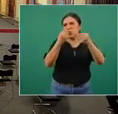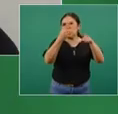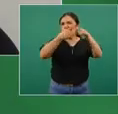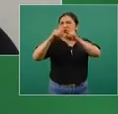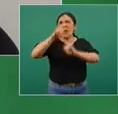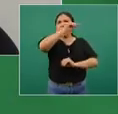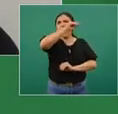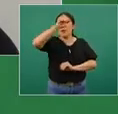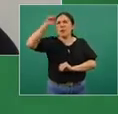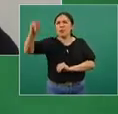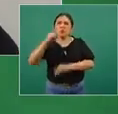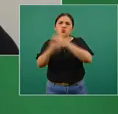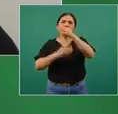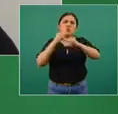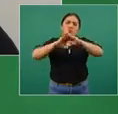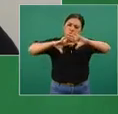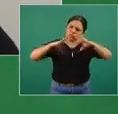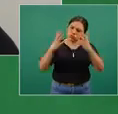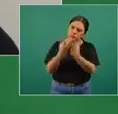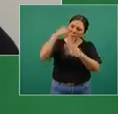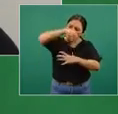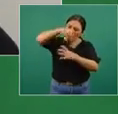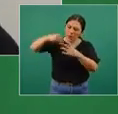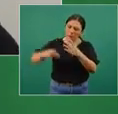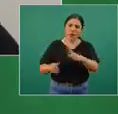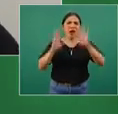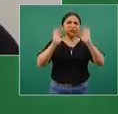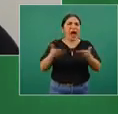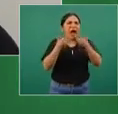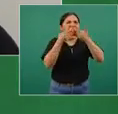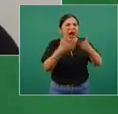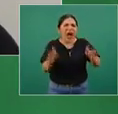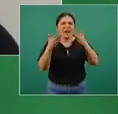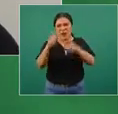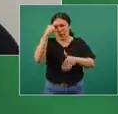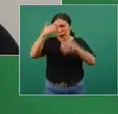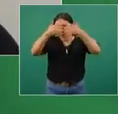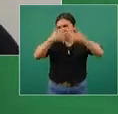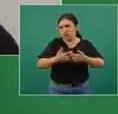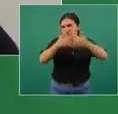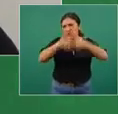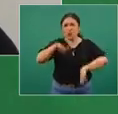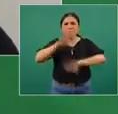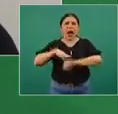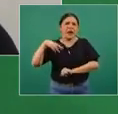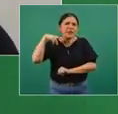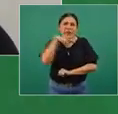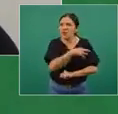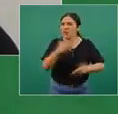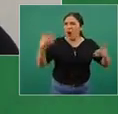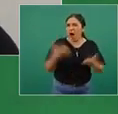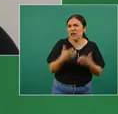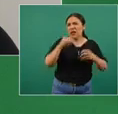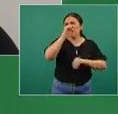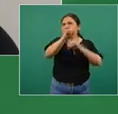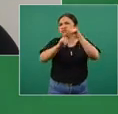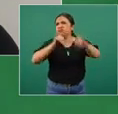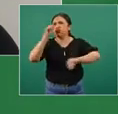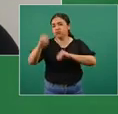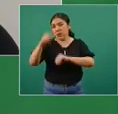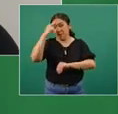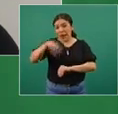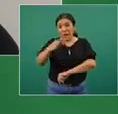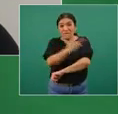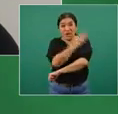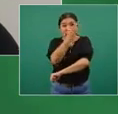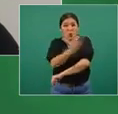diferentes partes del mundo, han activado todas sus fábricas y todas sus líneas las están destinando a la producción